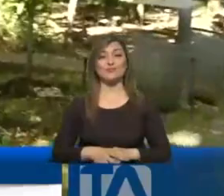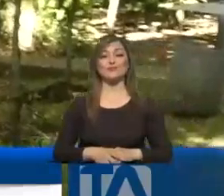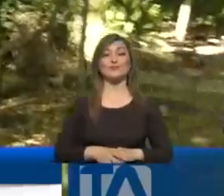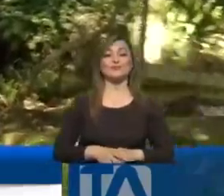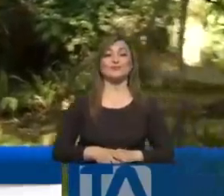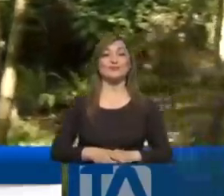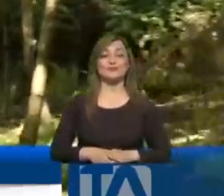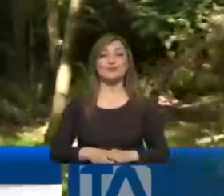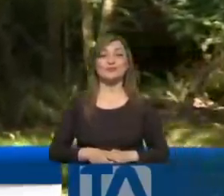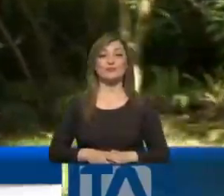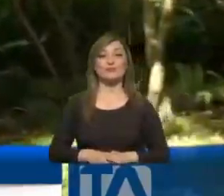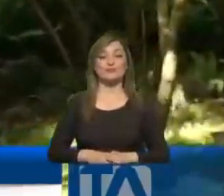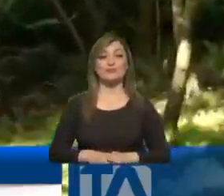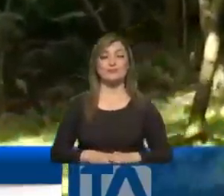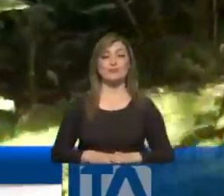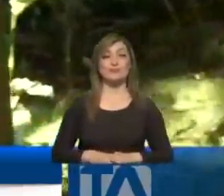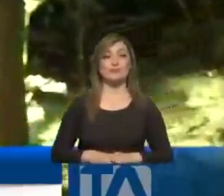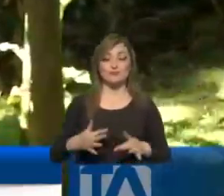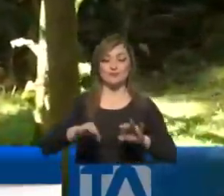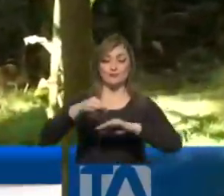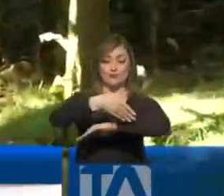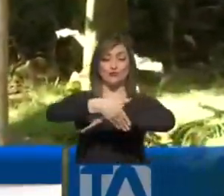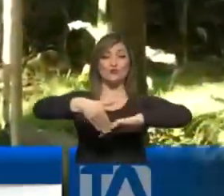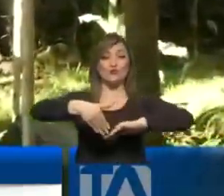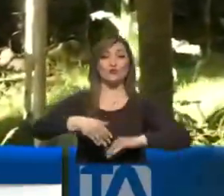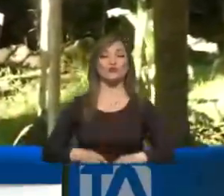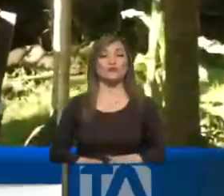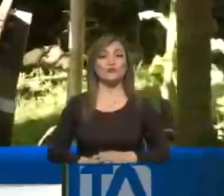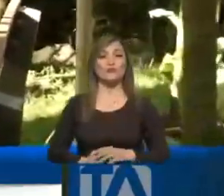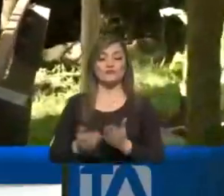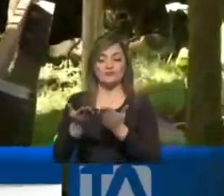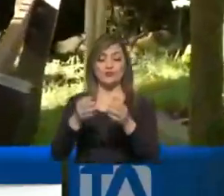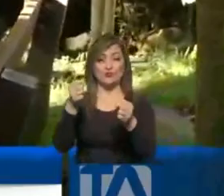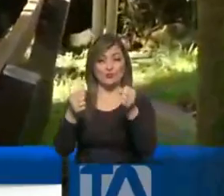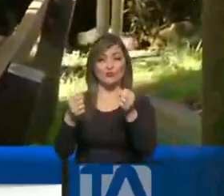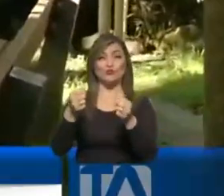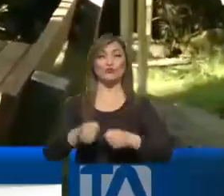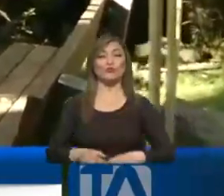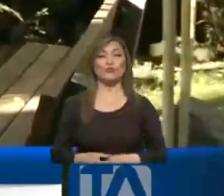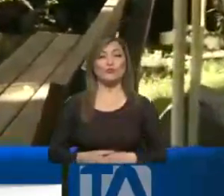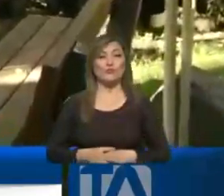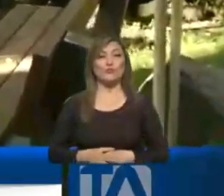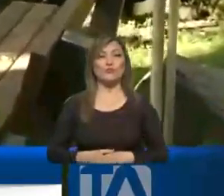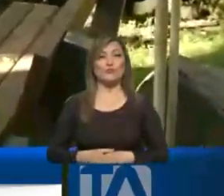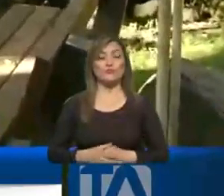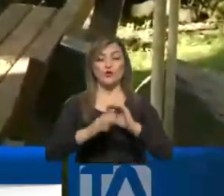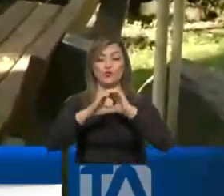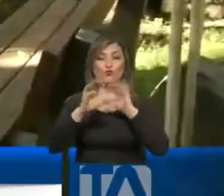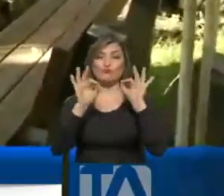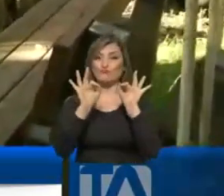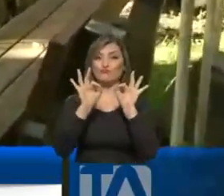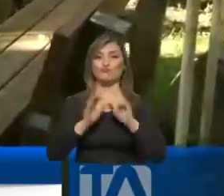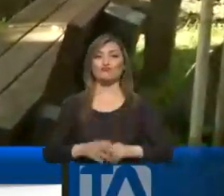con importantes avenidas, ¿no? Y con un servicio de transporte urbano